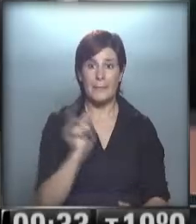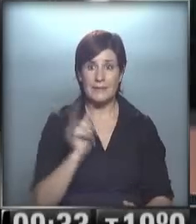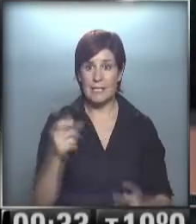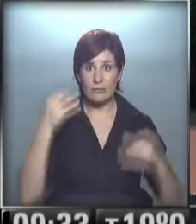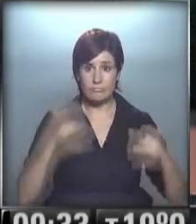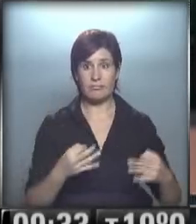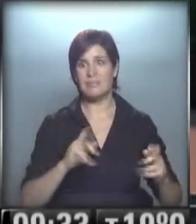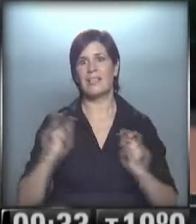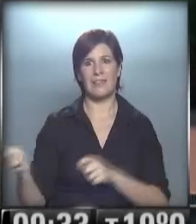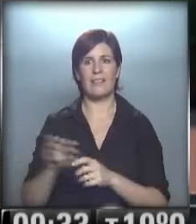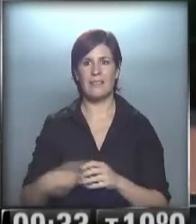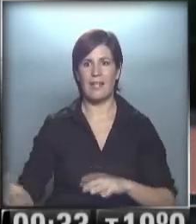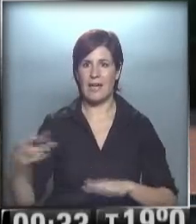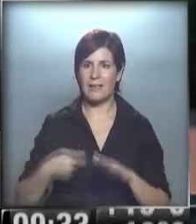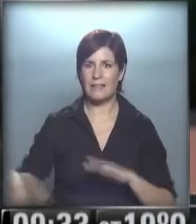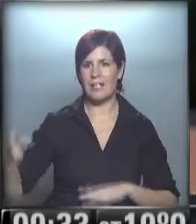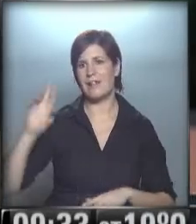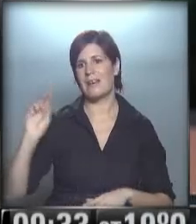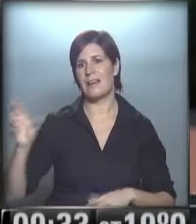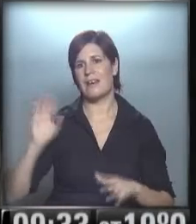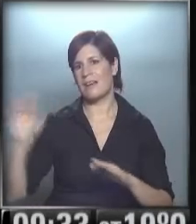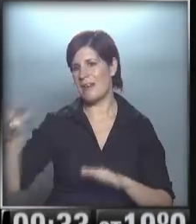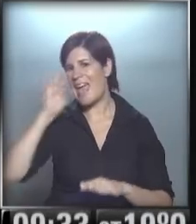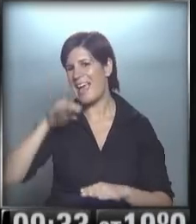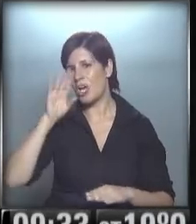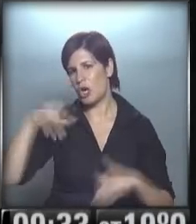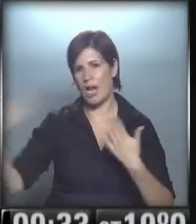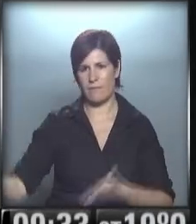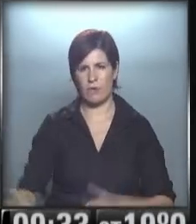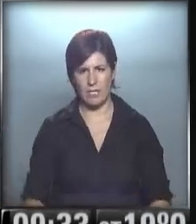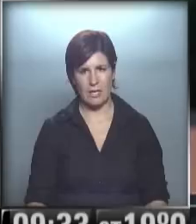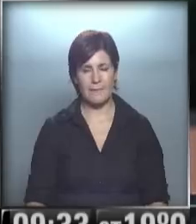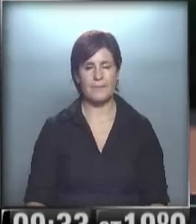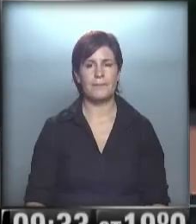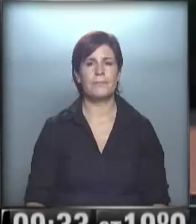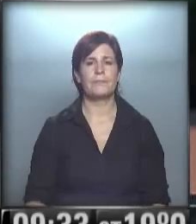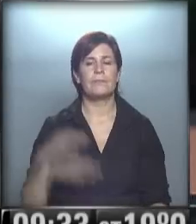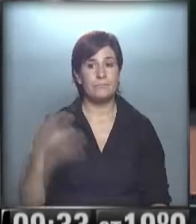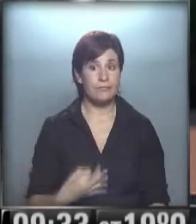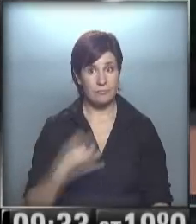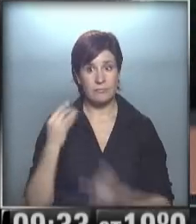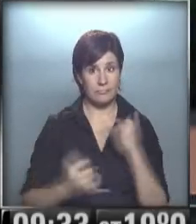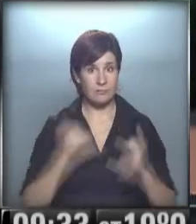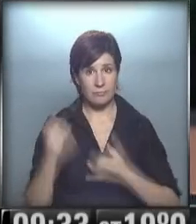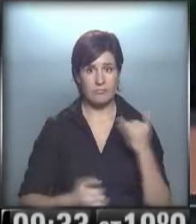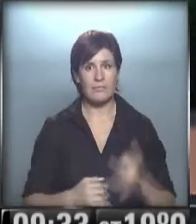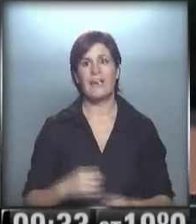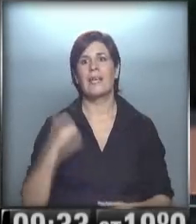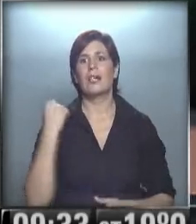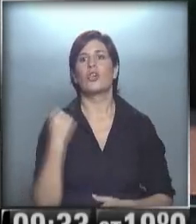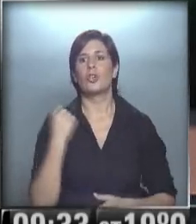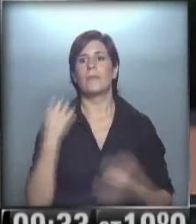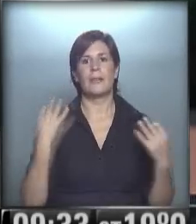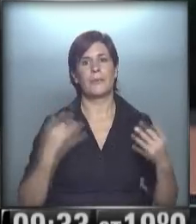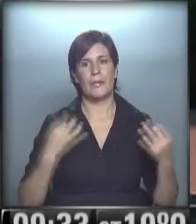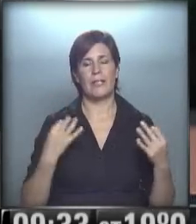mercado y otro otros movimientos especulativos pero de todas formas lo que es cierto es que afortunadamente para la economía